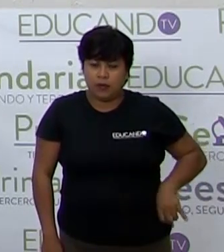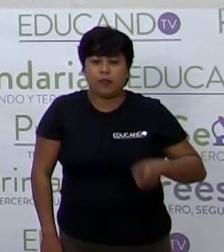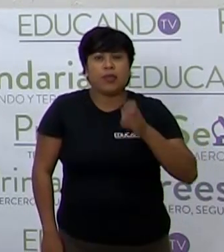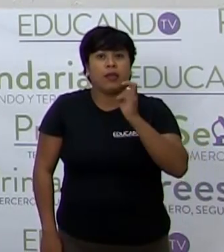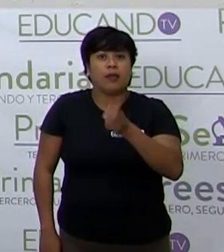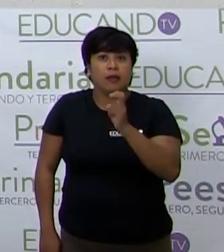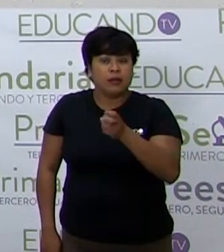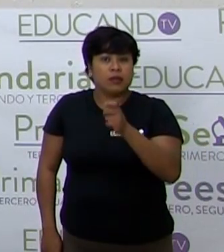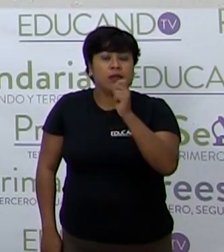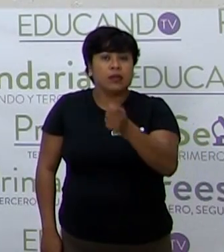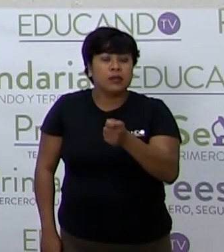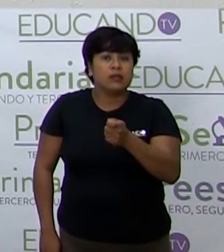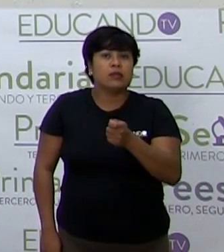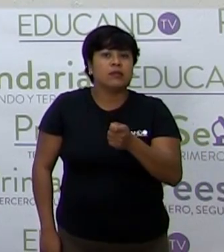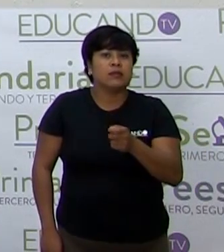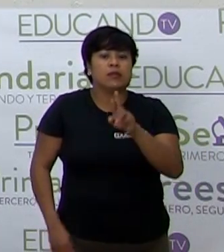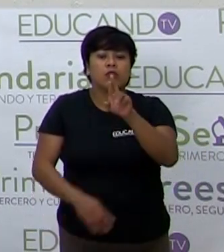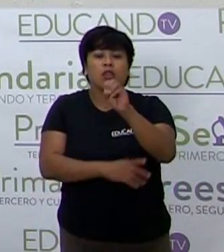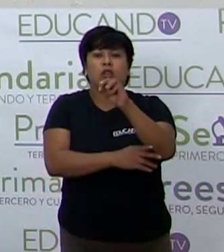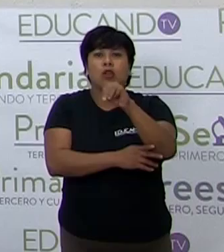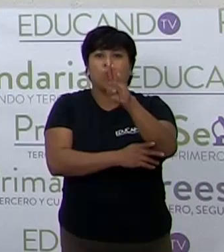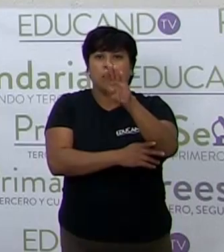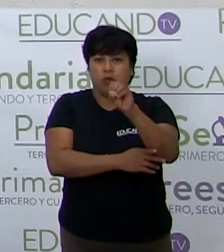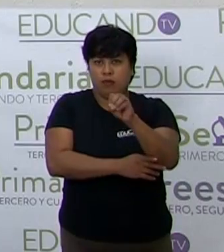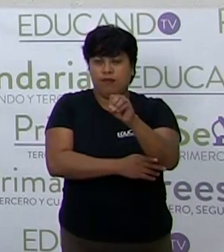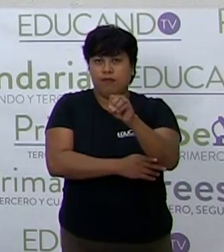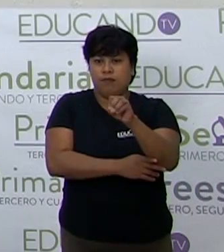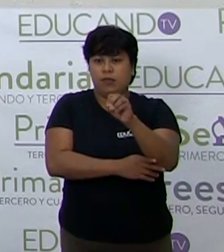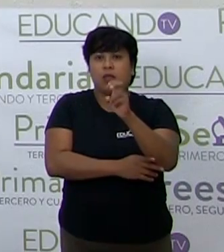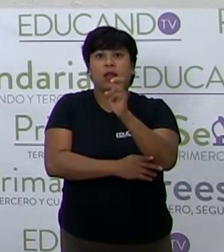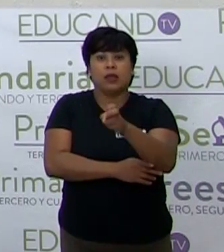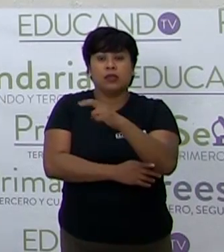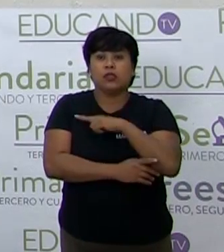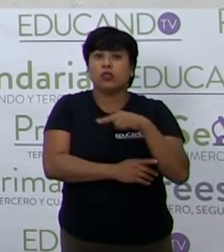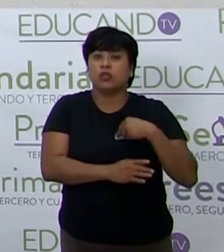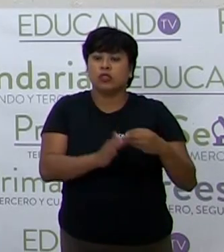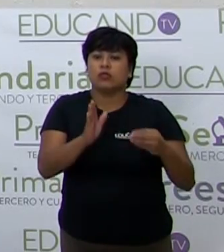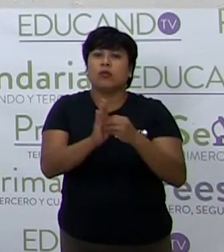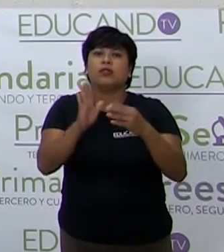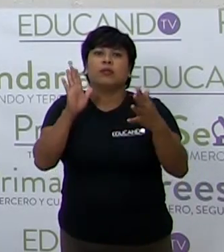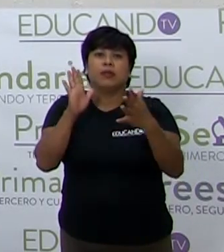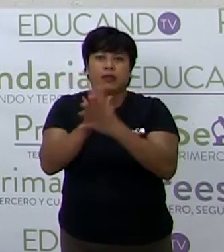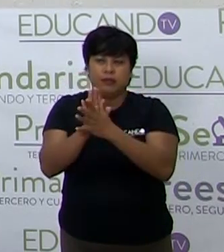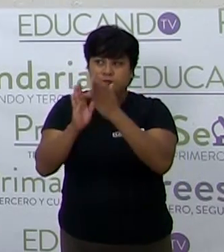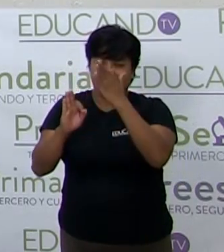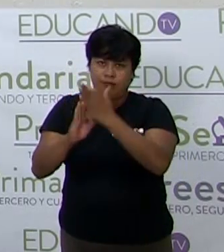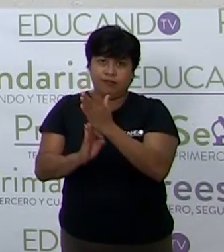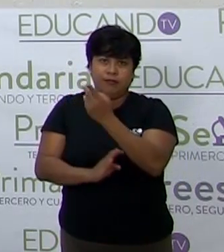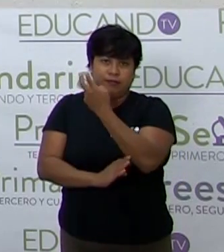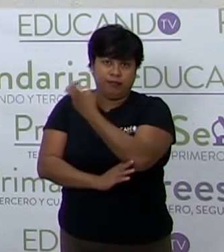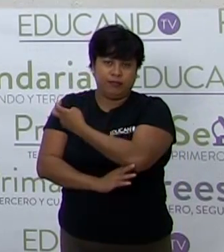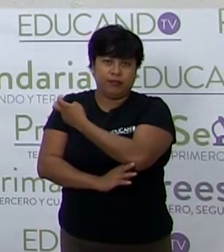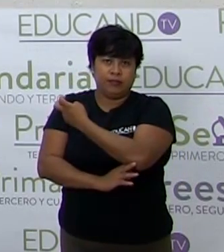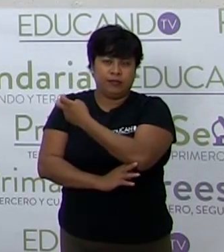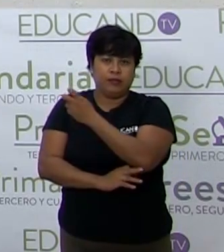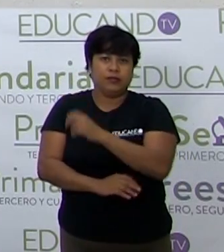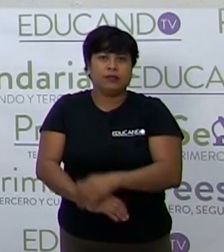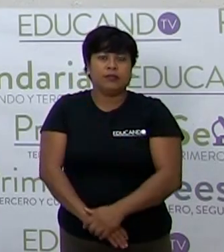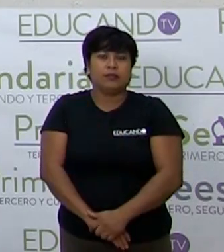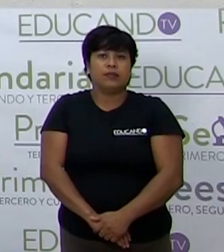fue la del rombo. La voy a pegar a continuación, que es esta.